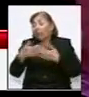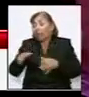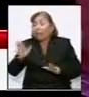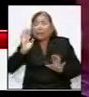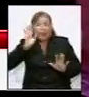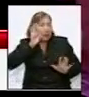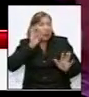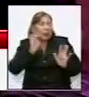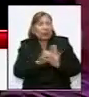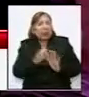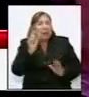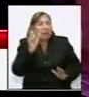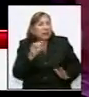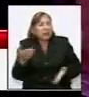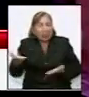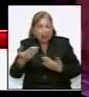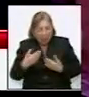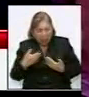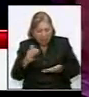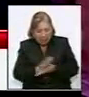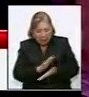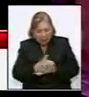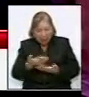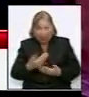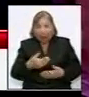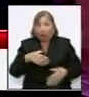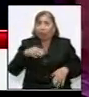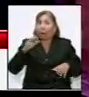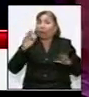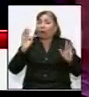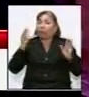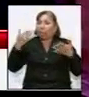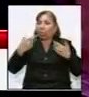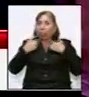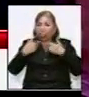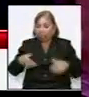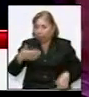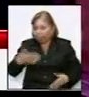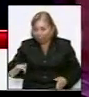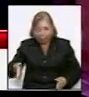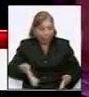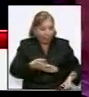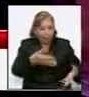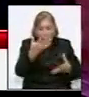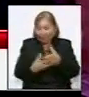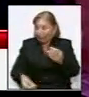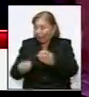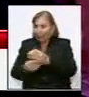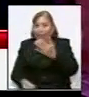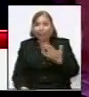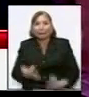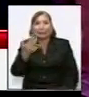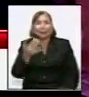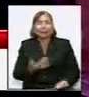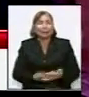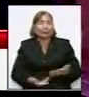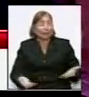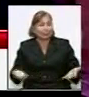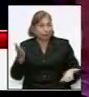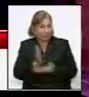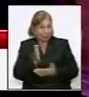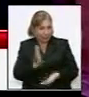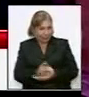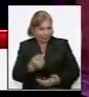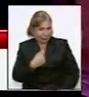patrocinado me dio un documento a mí y sabe dios en nuestra vida o se me dio un radio no es una sanción